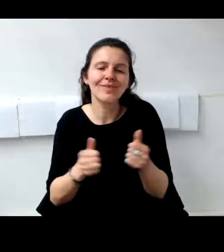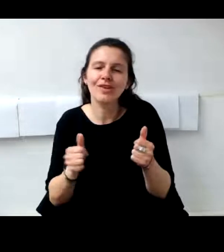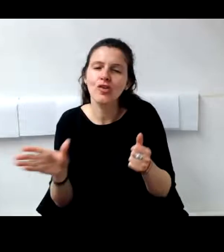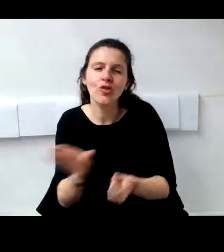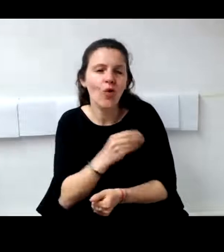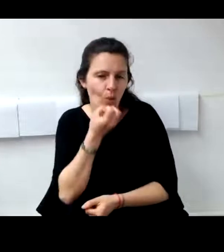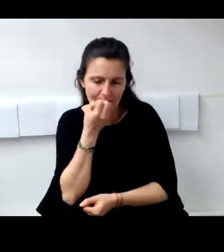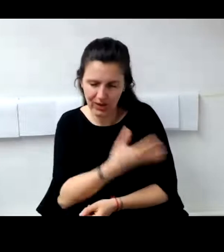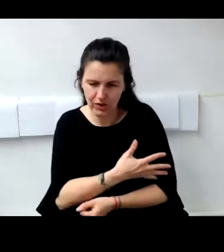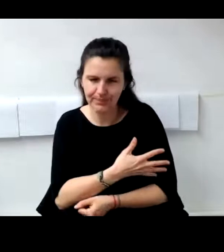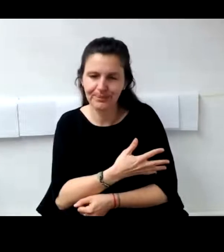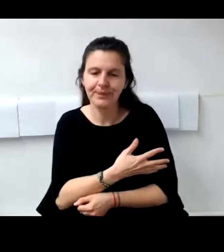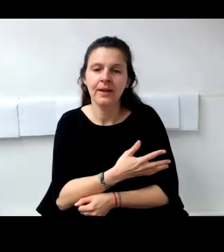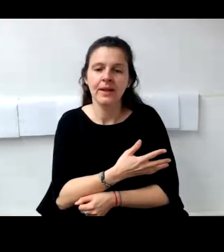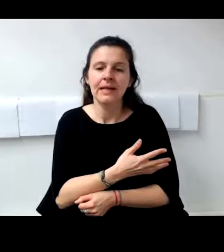lo primero.